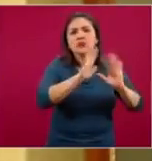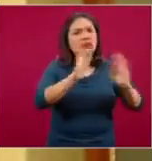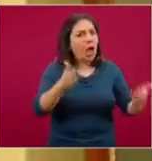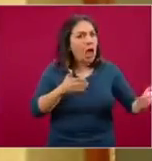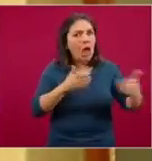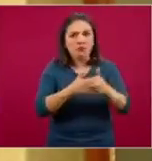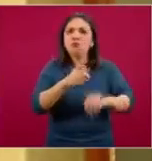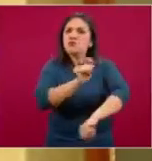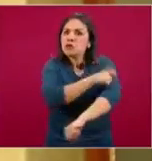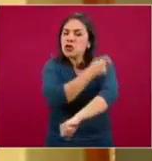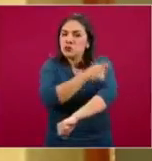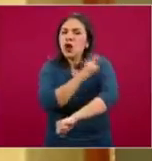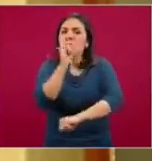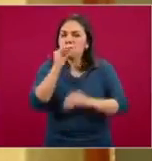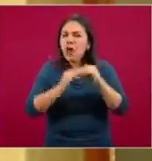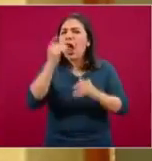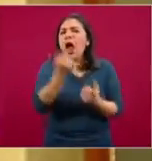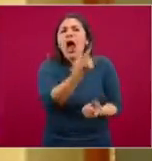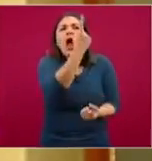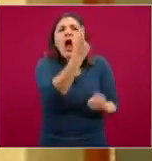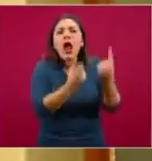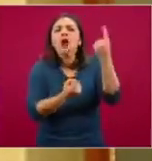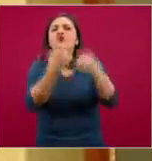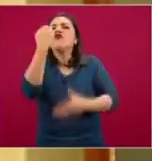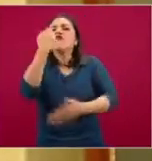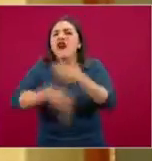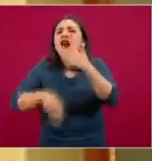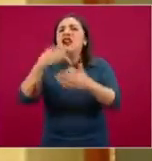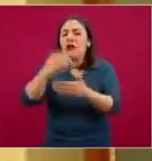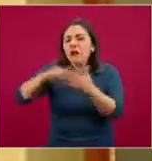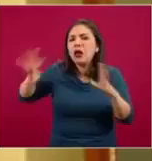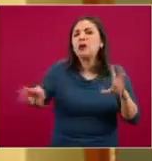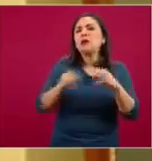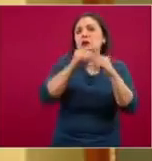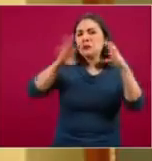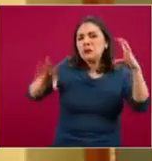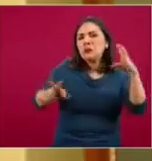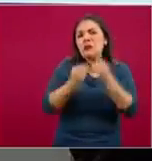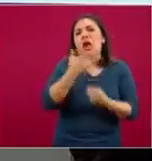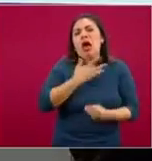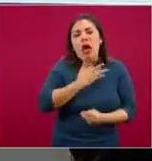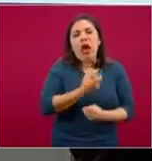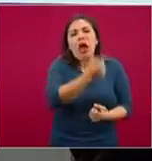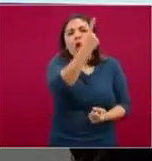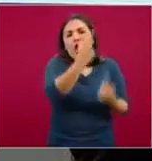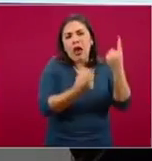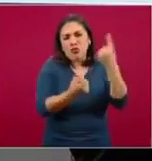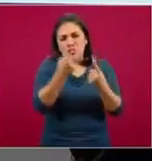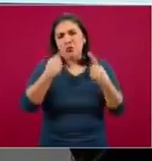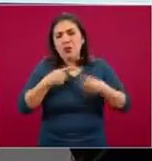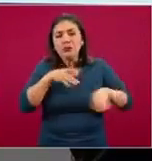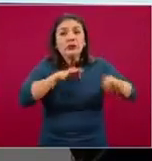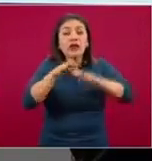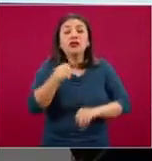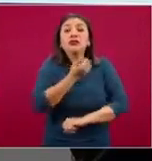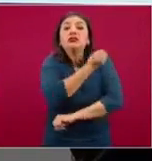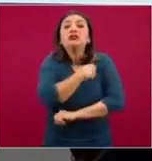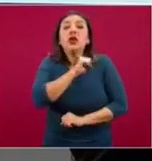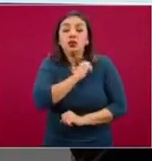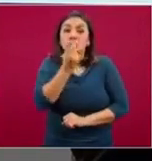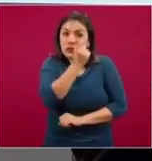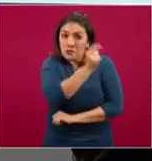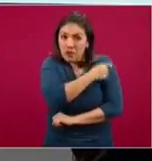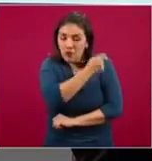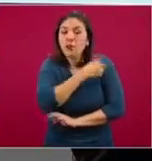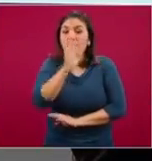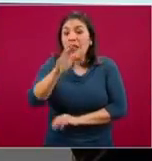Lógicamente esta se sigue incrementando un poco en lo que se van todavía sumando o encontrando diferentes profesionales de la salud, y para el